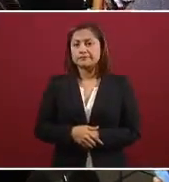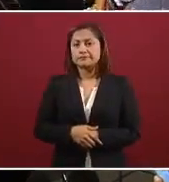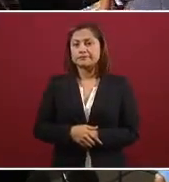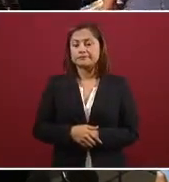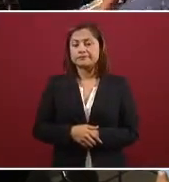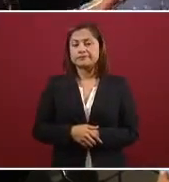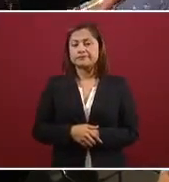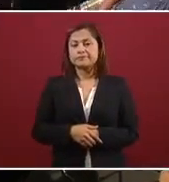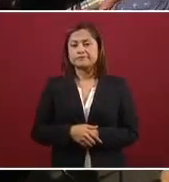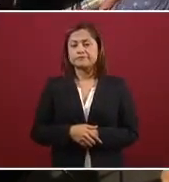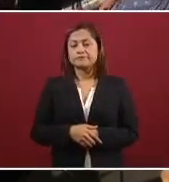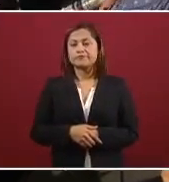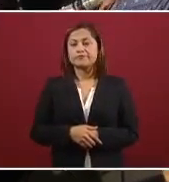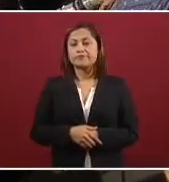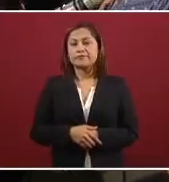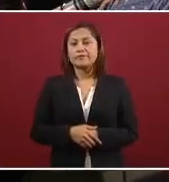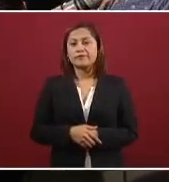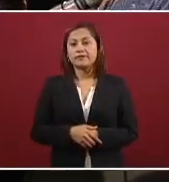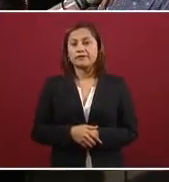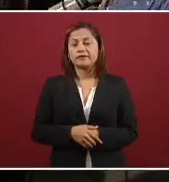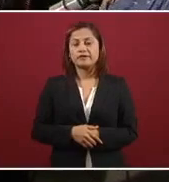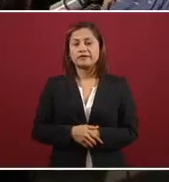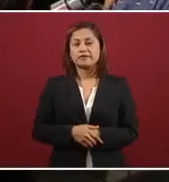hacer algo cotidiano de la